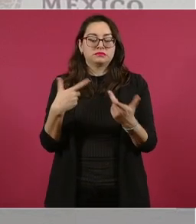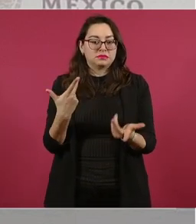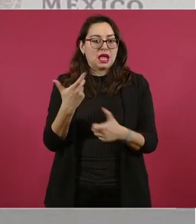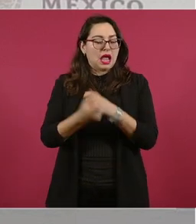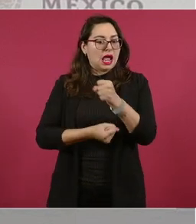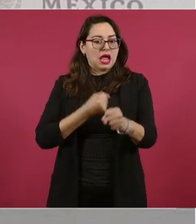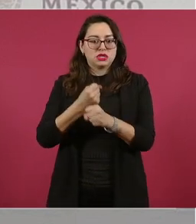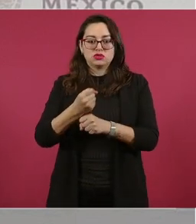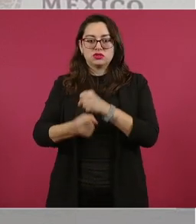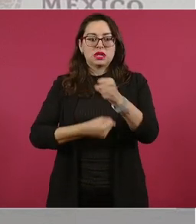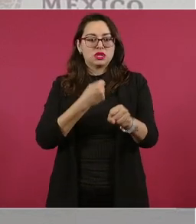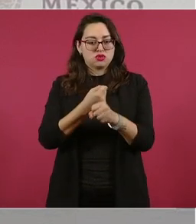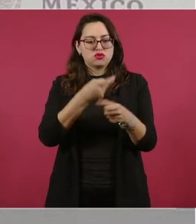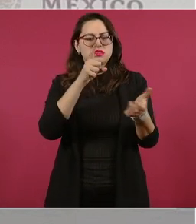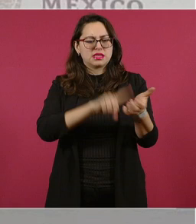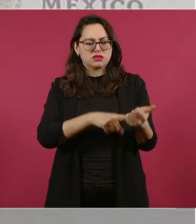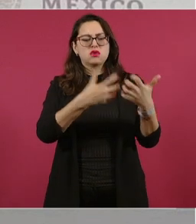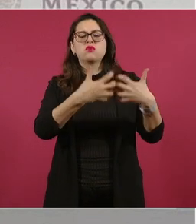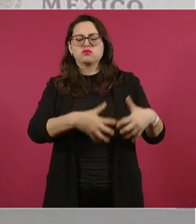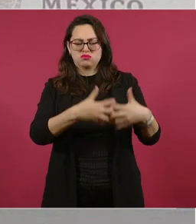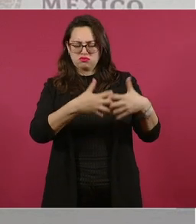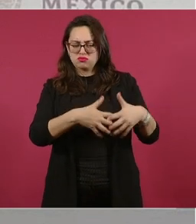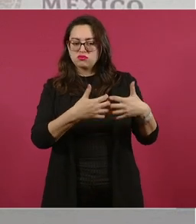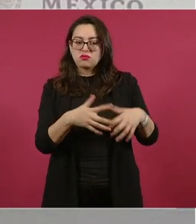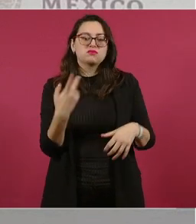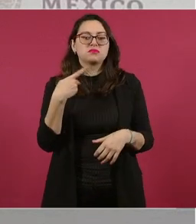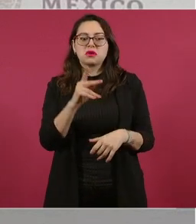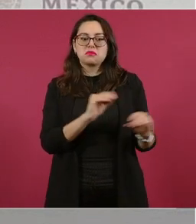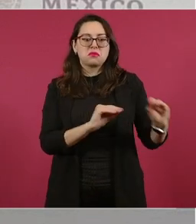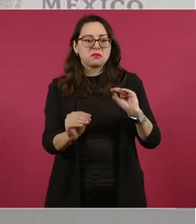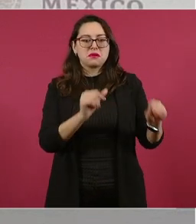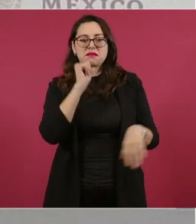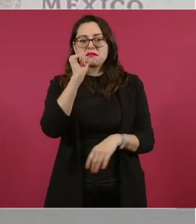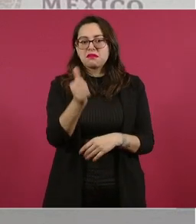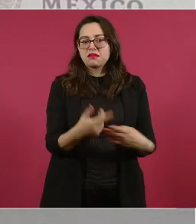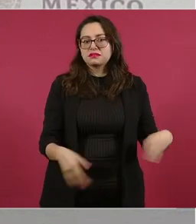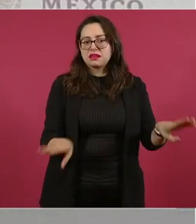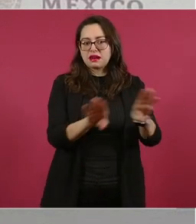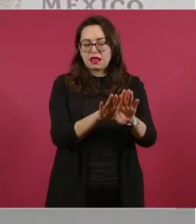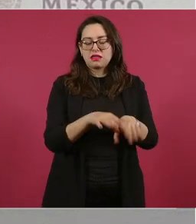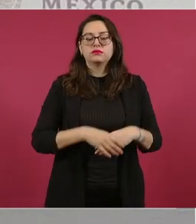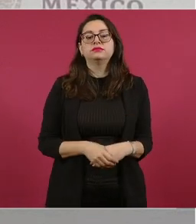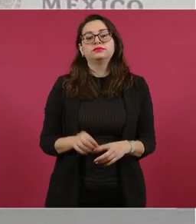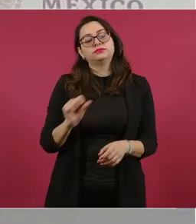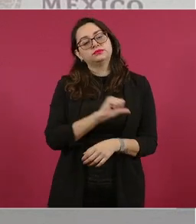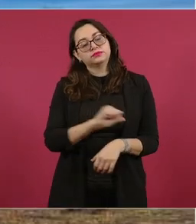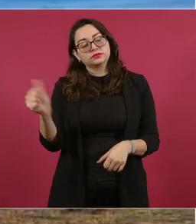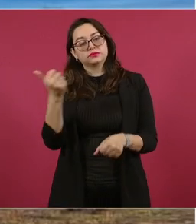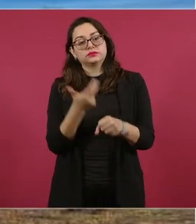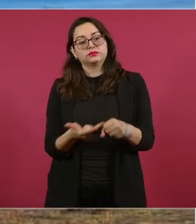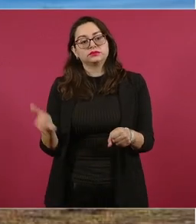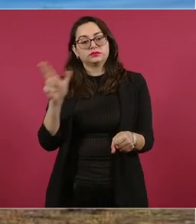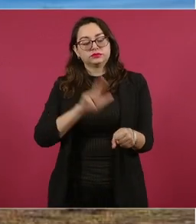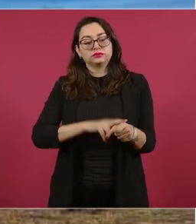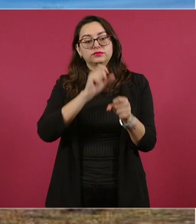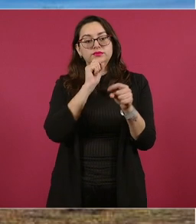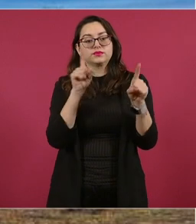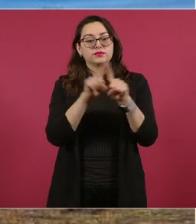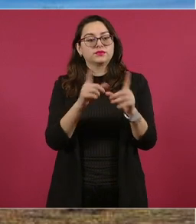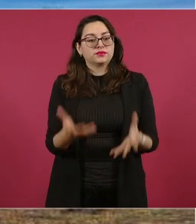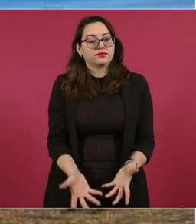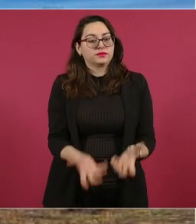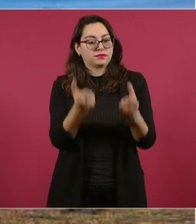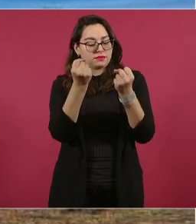incluso con equipo, pero que no estaba en funcionamiento. La siguiente, otro hospital que estamos rescatando ya